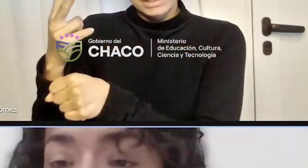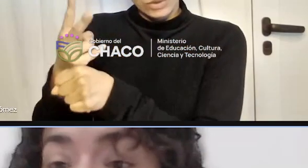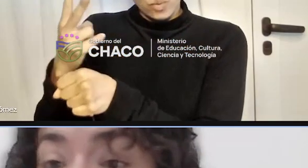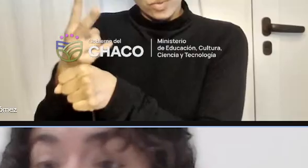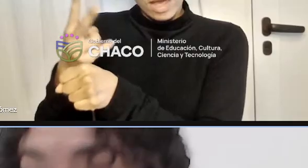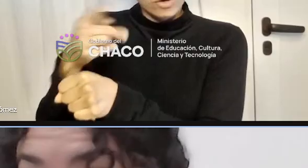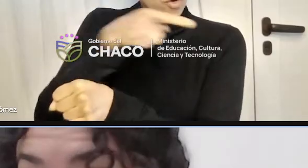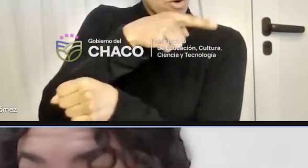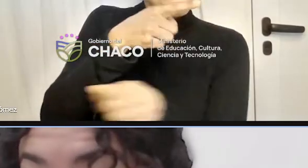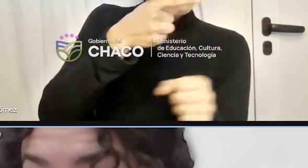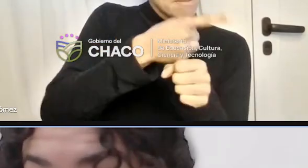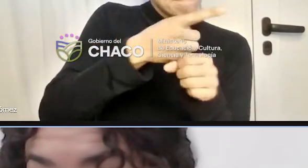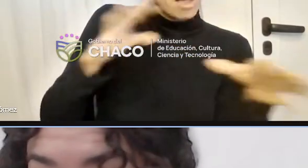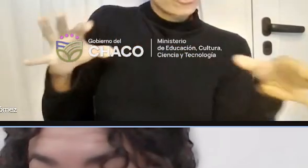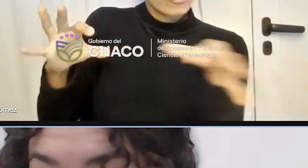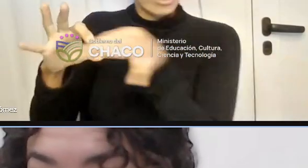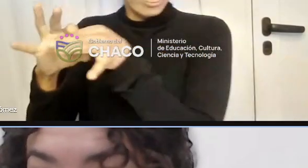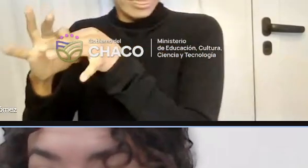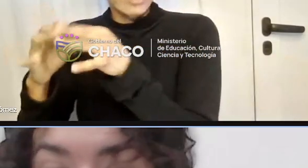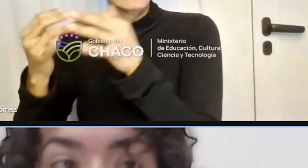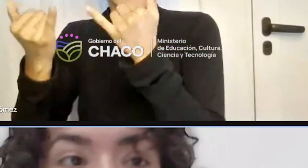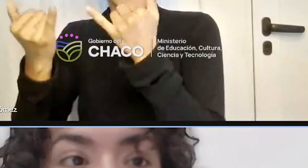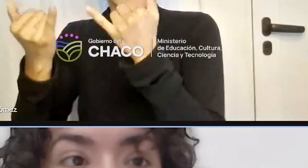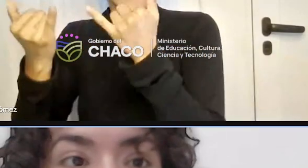ver otro ejemplo,